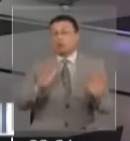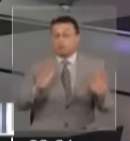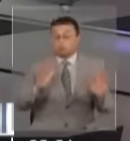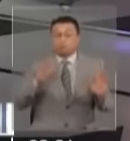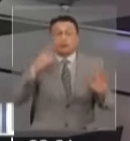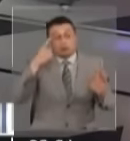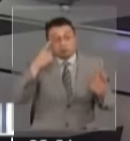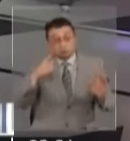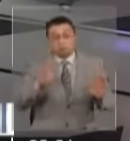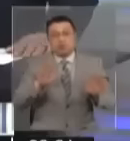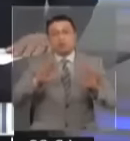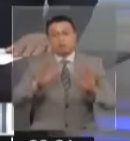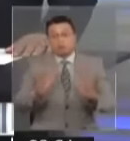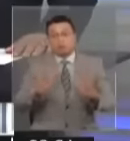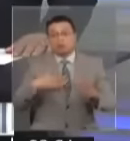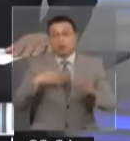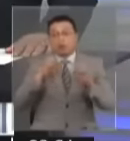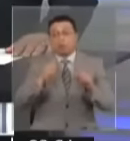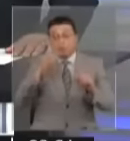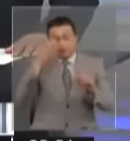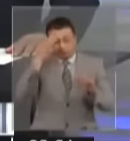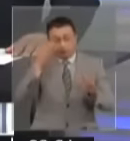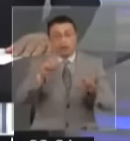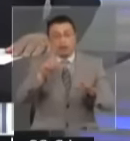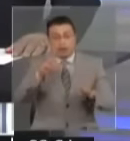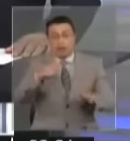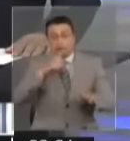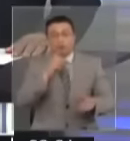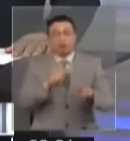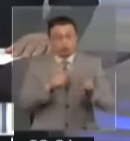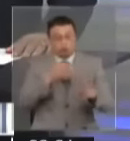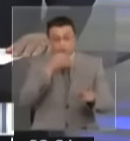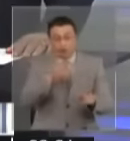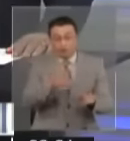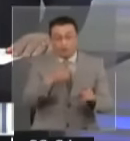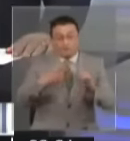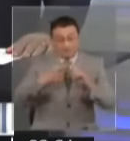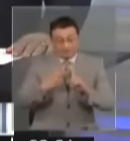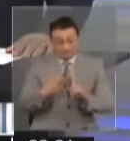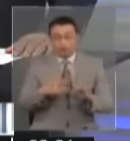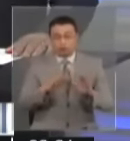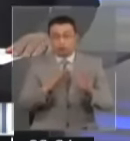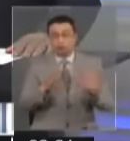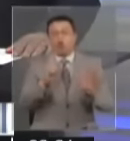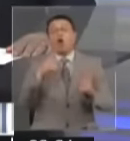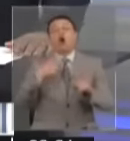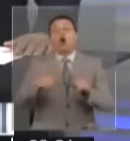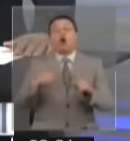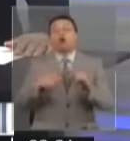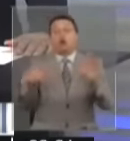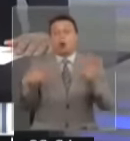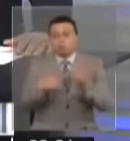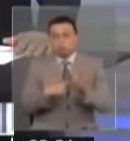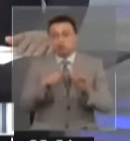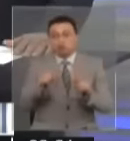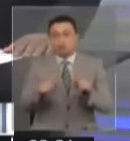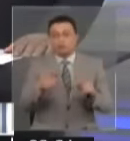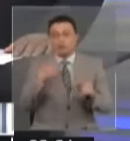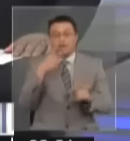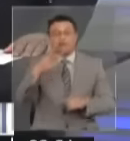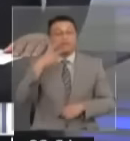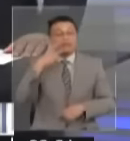Es un proceso lento. Ya, yo no puedo entender, pero mira, tú no estabas hablando de una participación y todo. Yo quiero poner otro punto, como puse el punto de la Villa Olímpica,